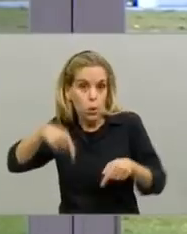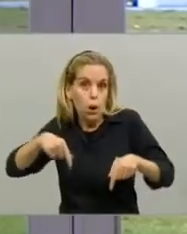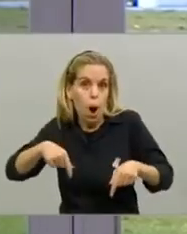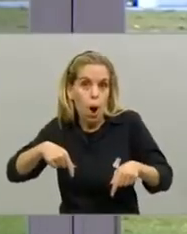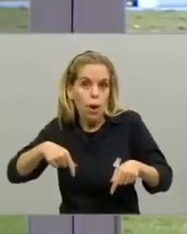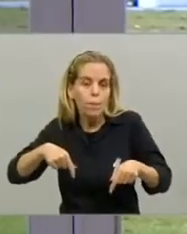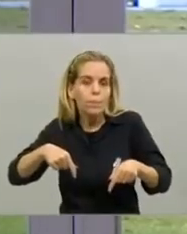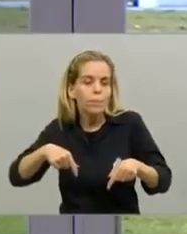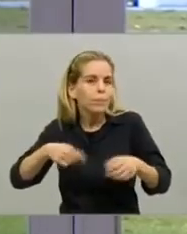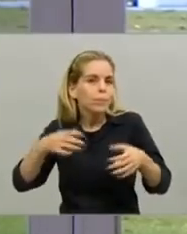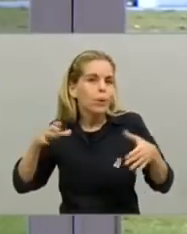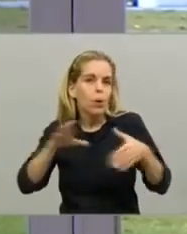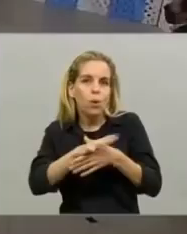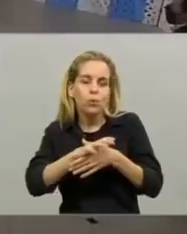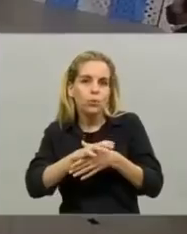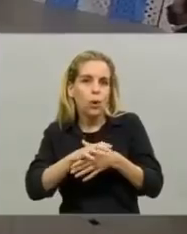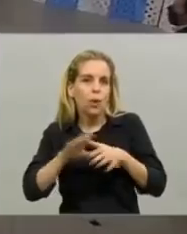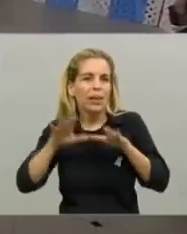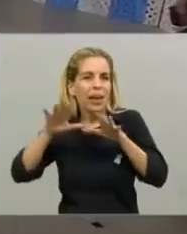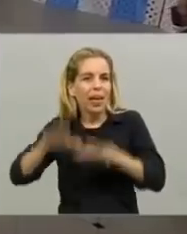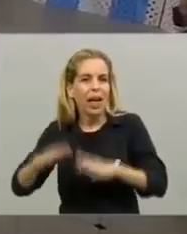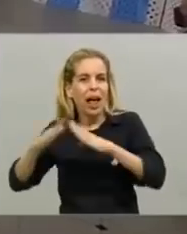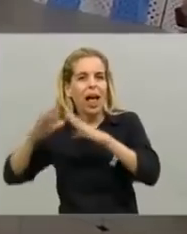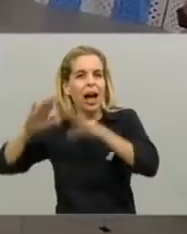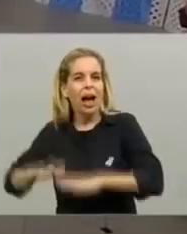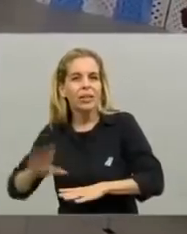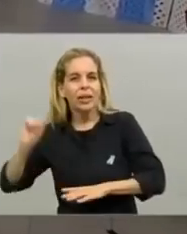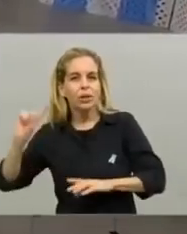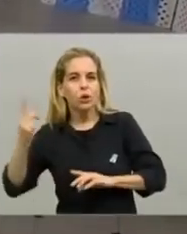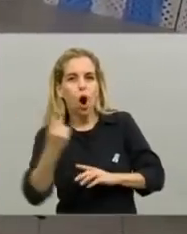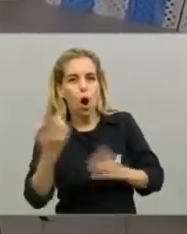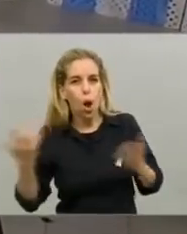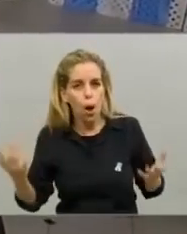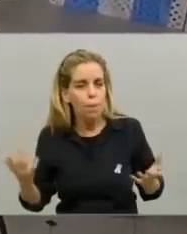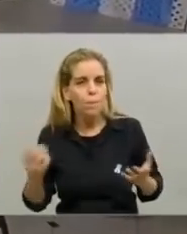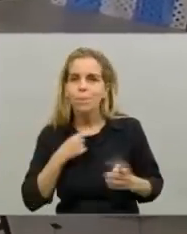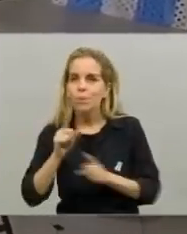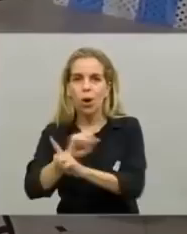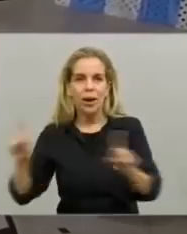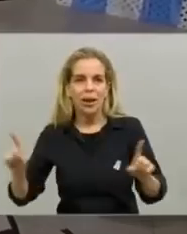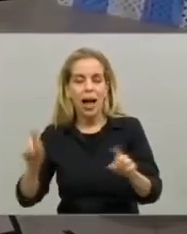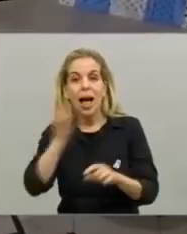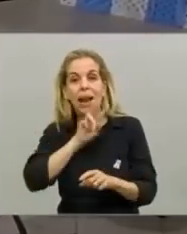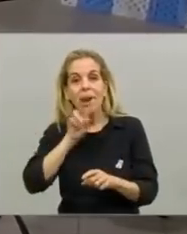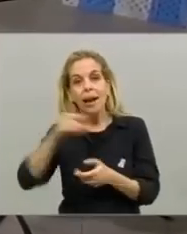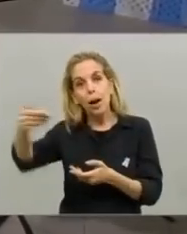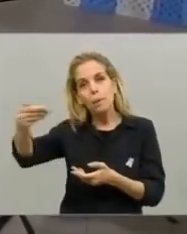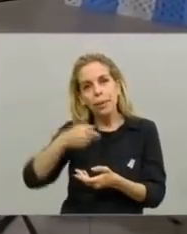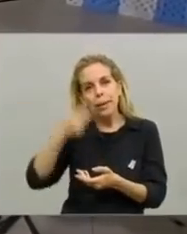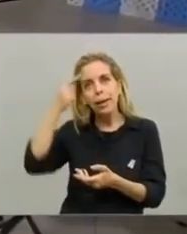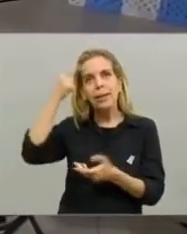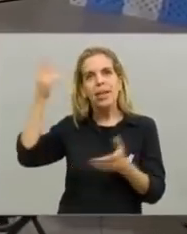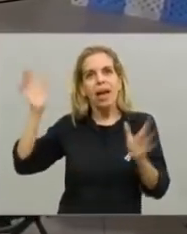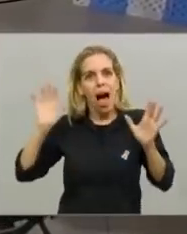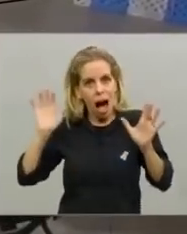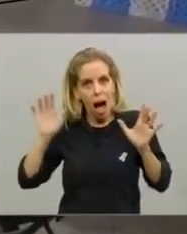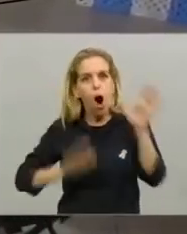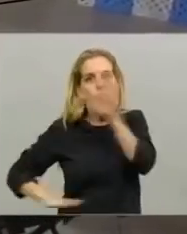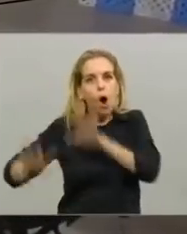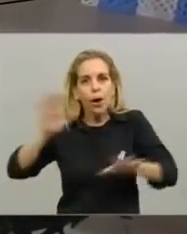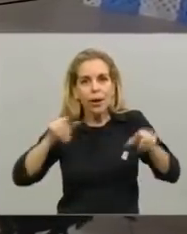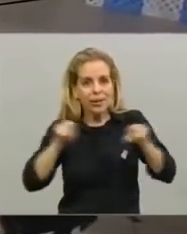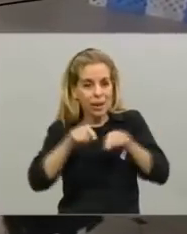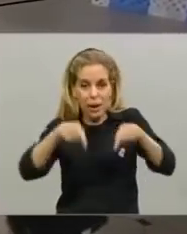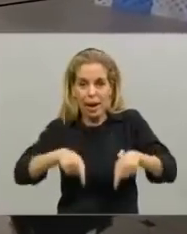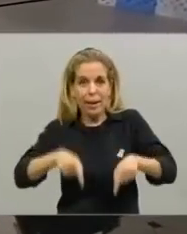sea atrapado por la soledad de la pandemia. Y entonces me proponía que hagamos lo que estamos haciendo.